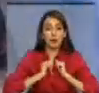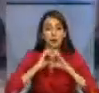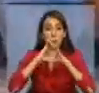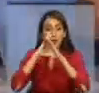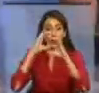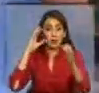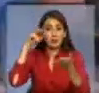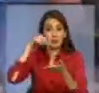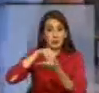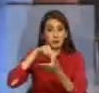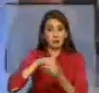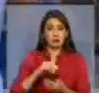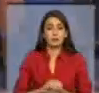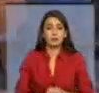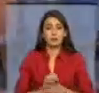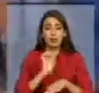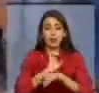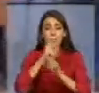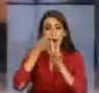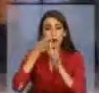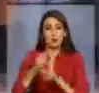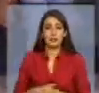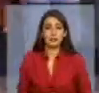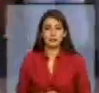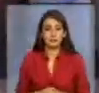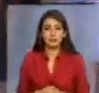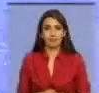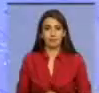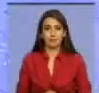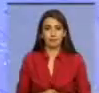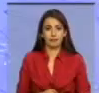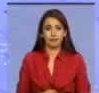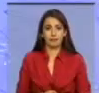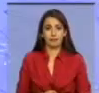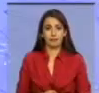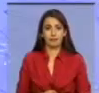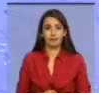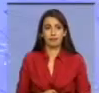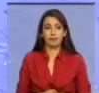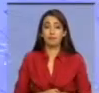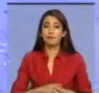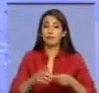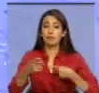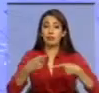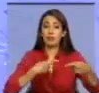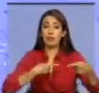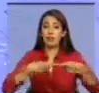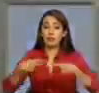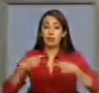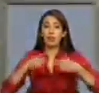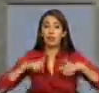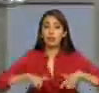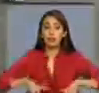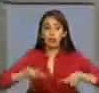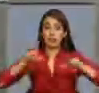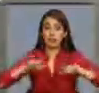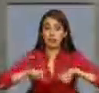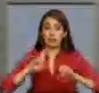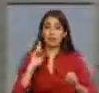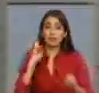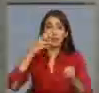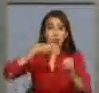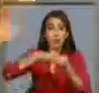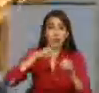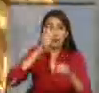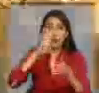de Guayaquil. Jocelyn de Mera, Ecuador TV. Y el jefe de Estado, Lenín Moreno, anunció que asistirá este sábado 4 de noviembre